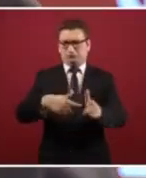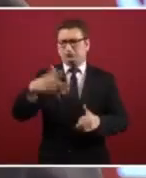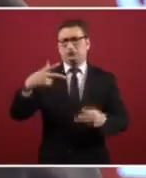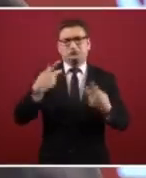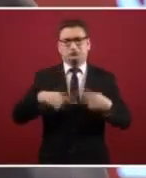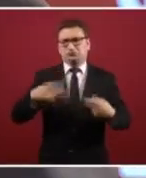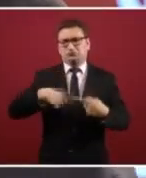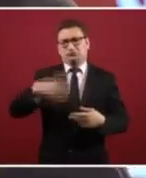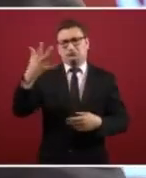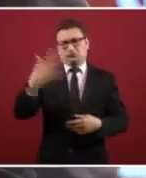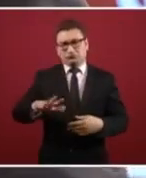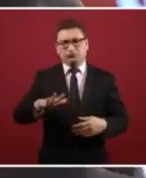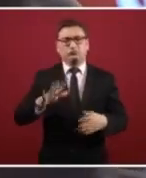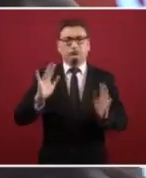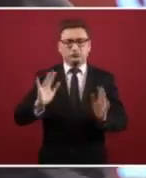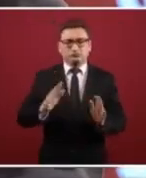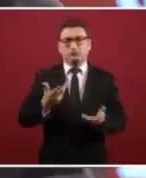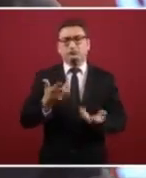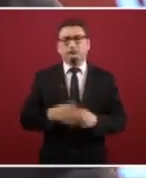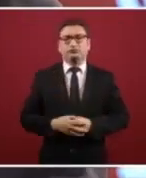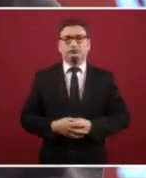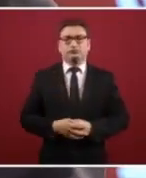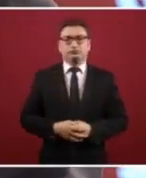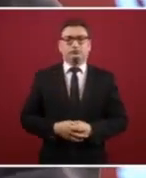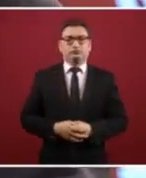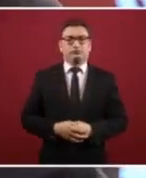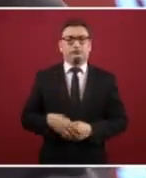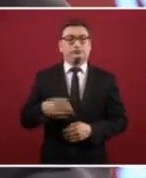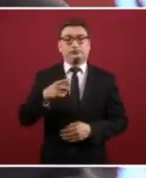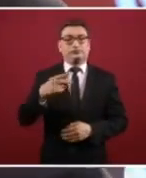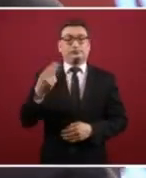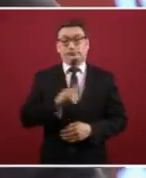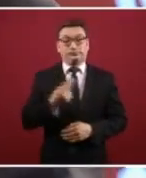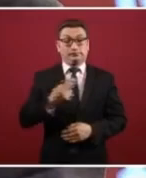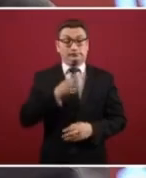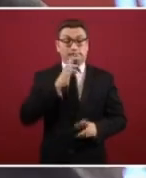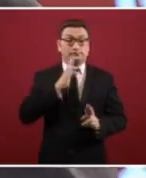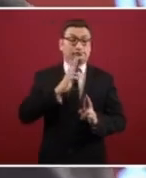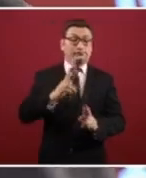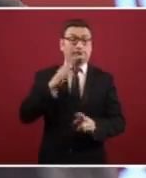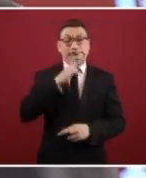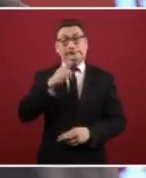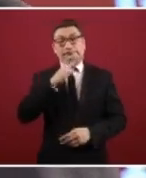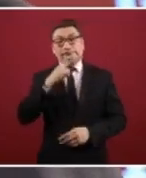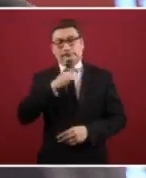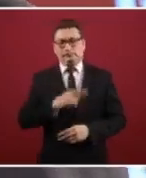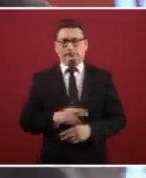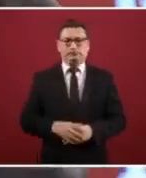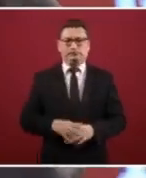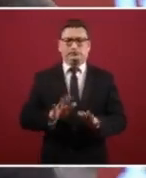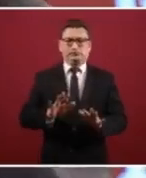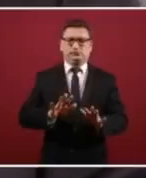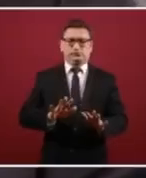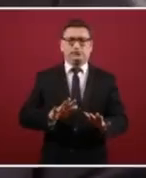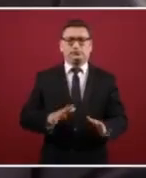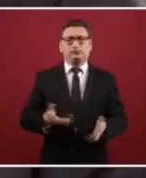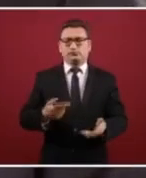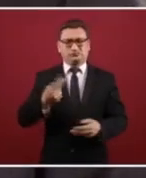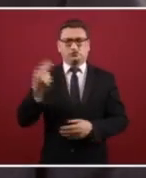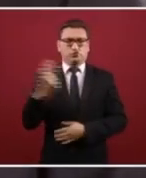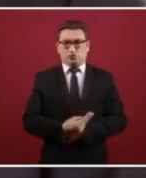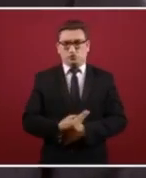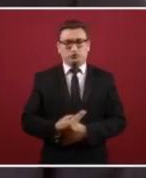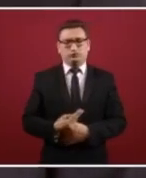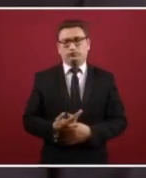la vacante de la Suprema Corte de Justicia de la Nación. Dijo estar analizando la posibilidad de que la propuesta sea únicamente de